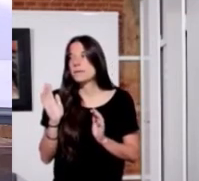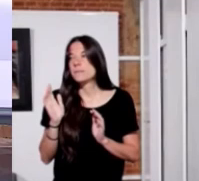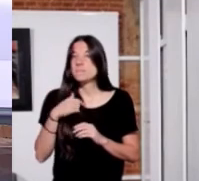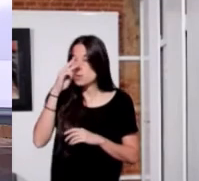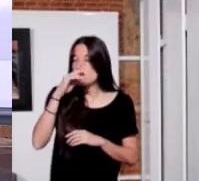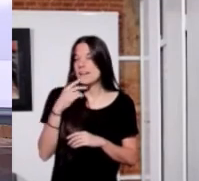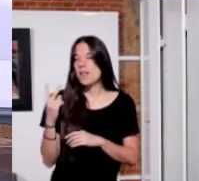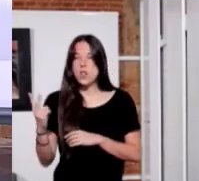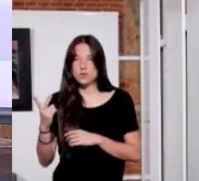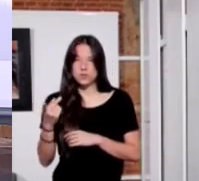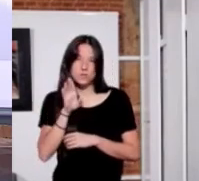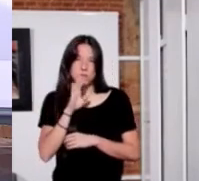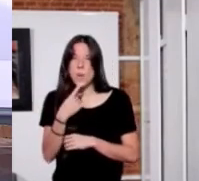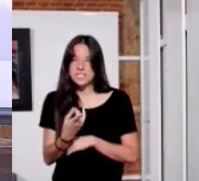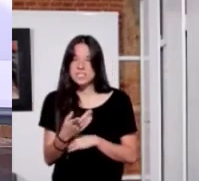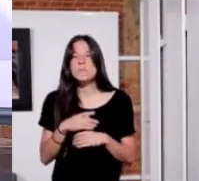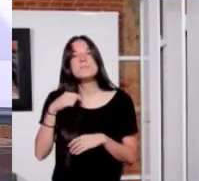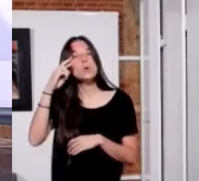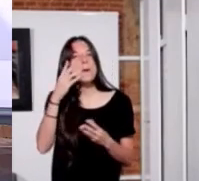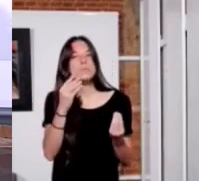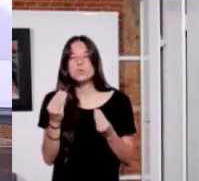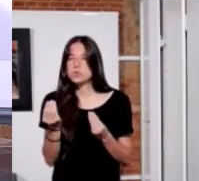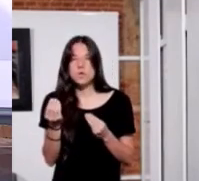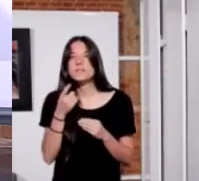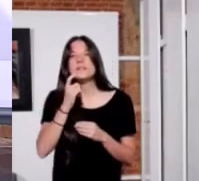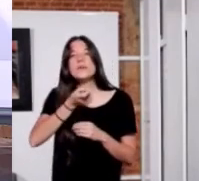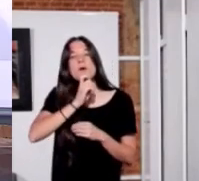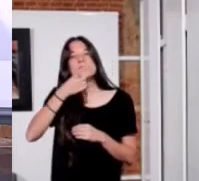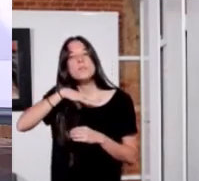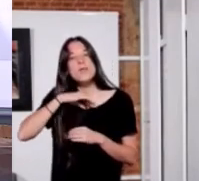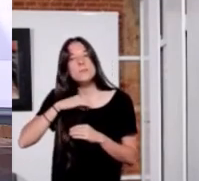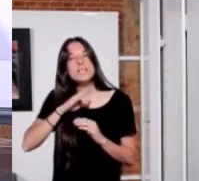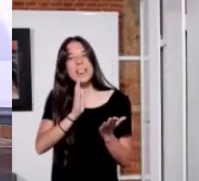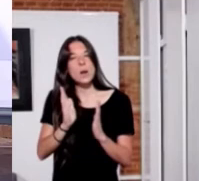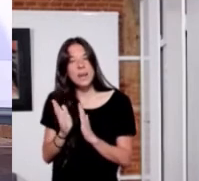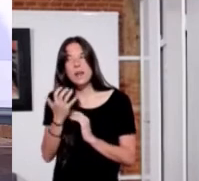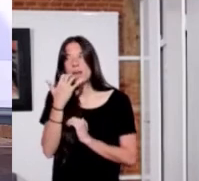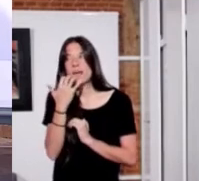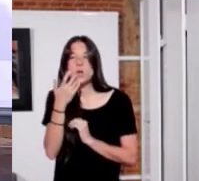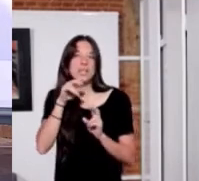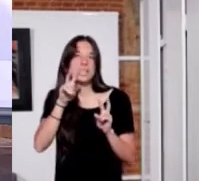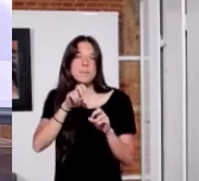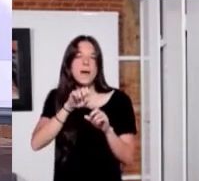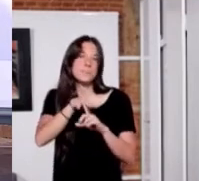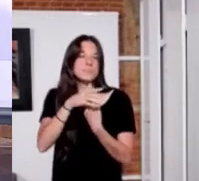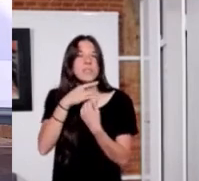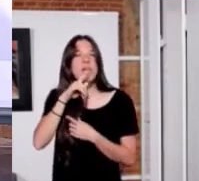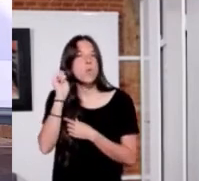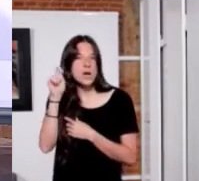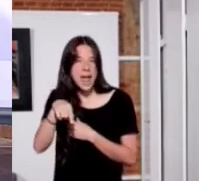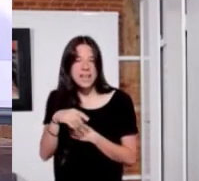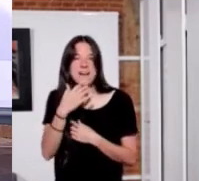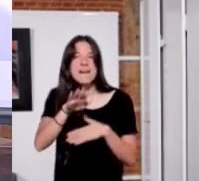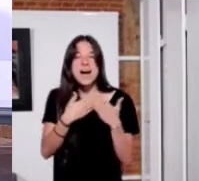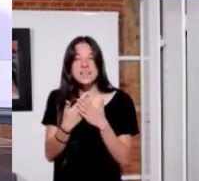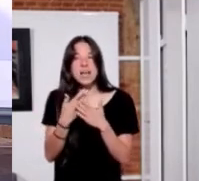no podemos ir ahí a lo loco, ¿no? No podemos permitir que la gente vaya a lo loco porque están ocurriendo cosas también muy difíciles, ¿no?